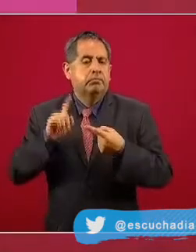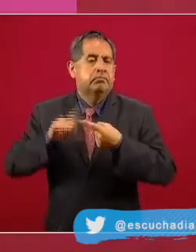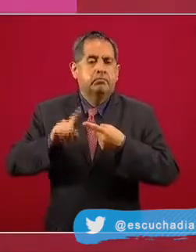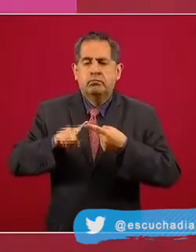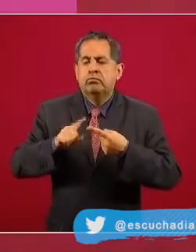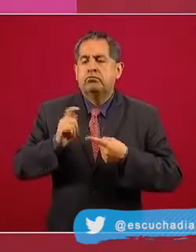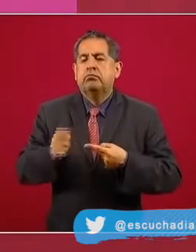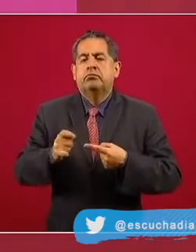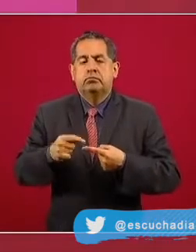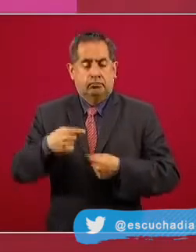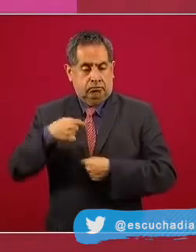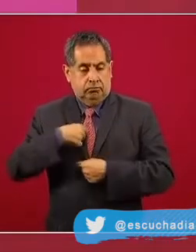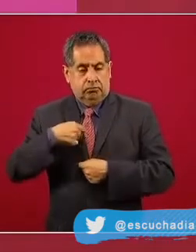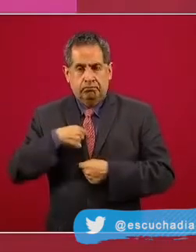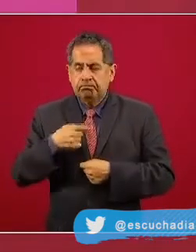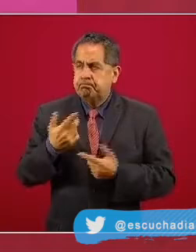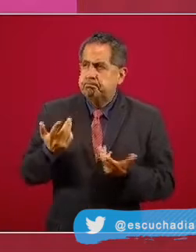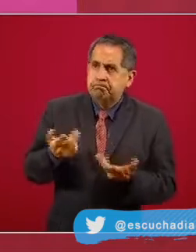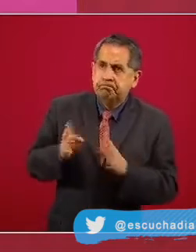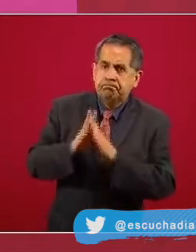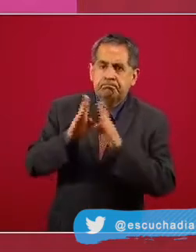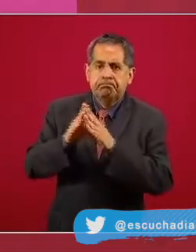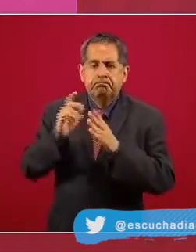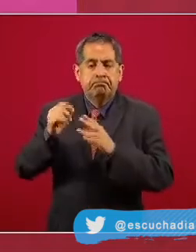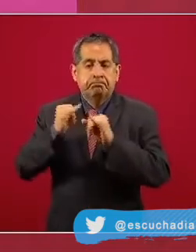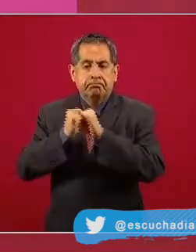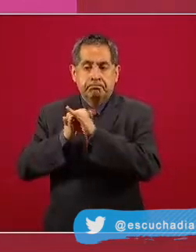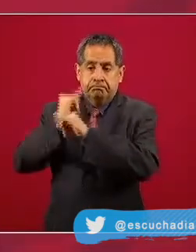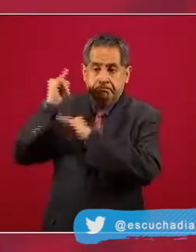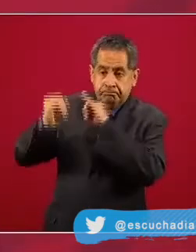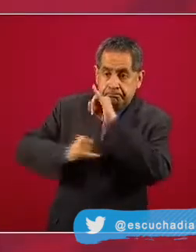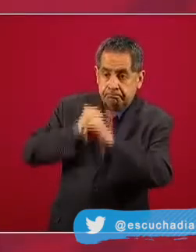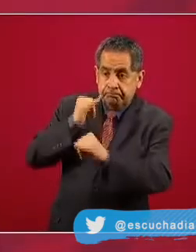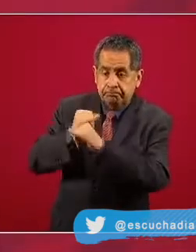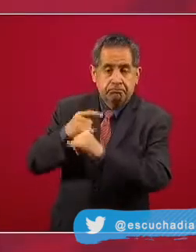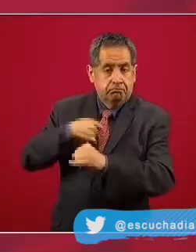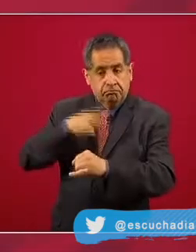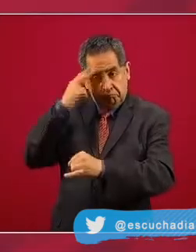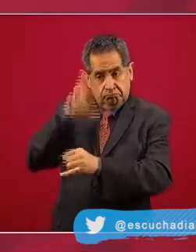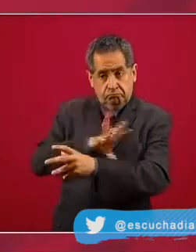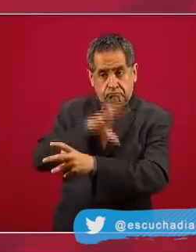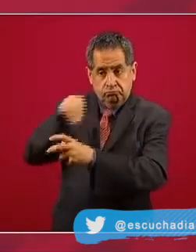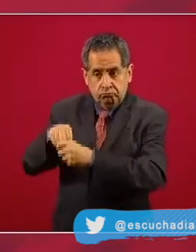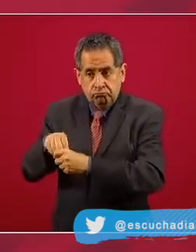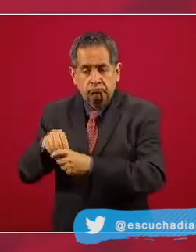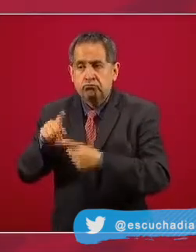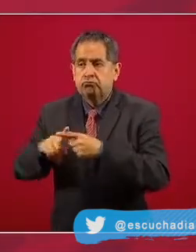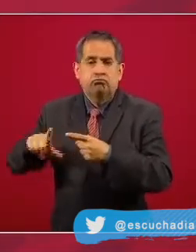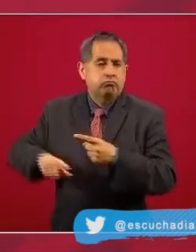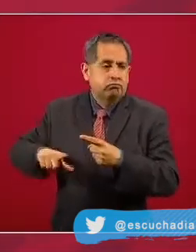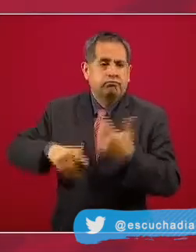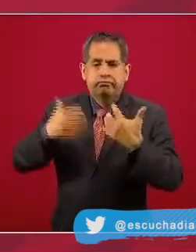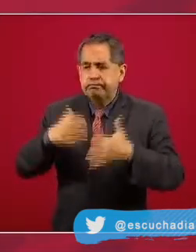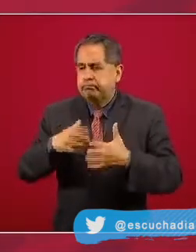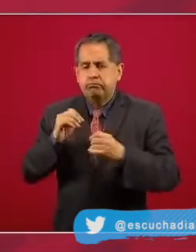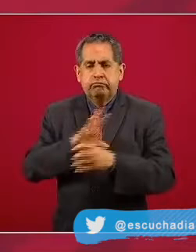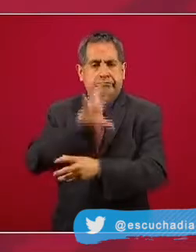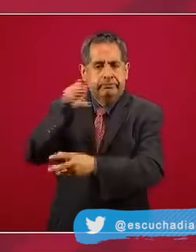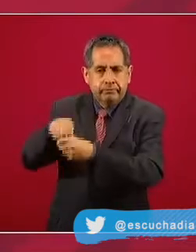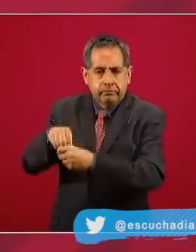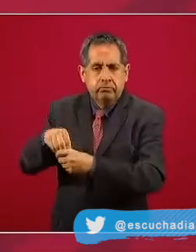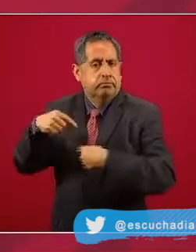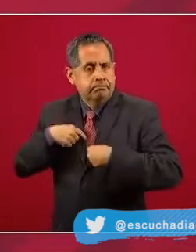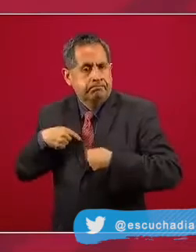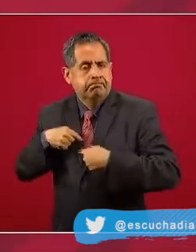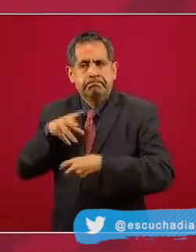suman 4 empresas más con estas intenciones. Se trata de una empresa estadounidense y 3 más de origen chino. Esto con el fin de que se realice